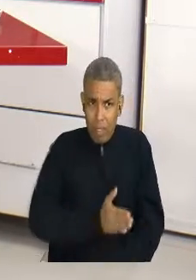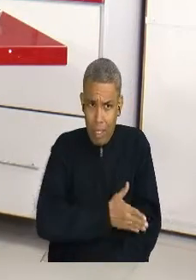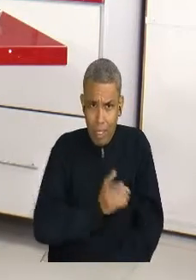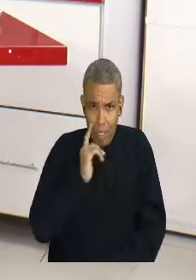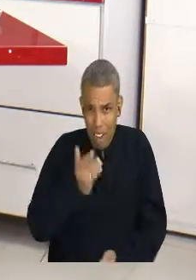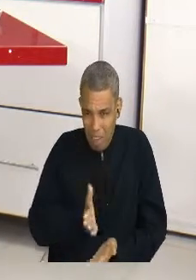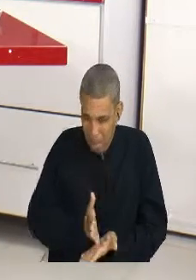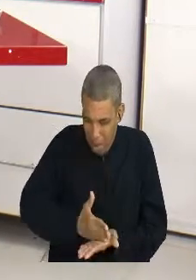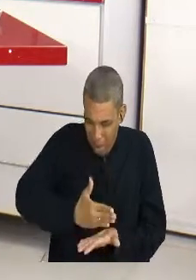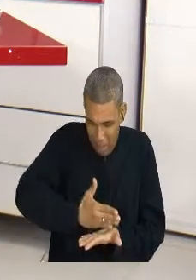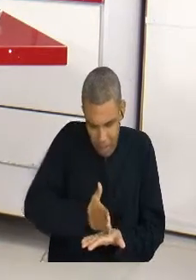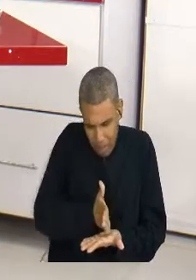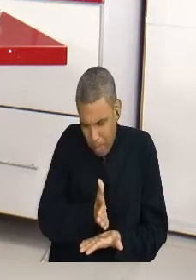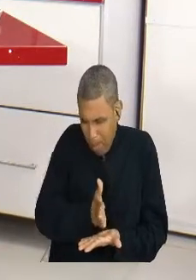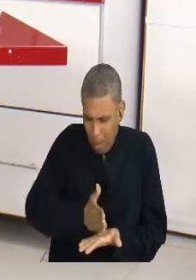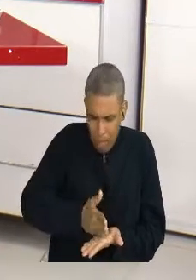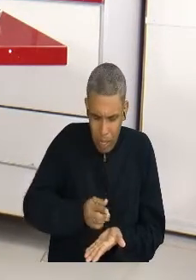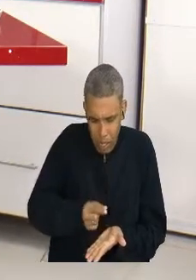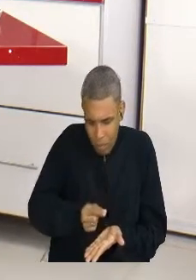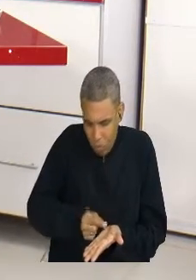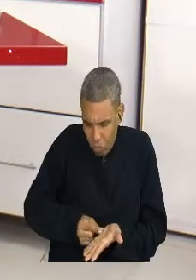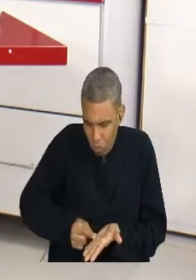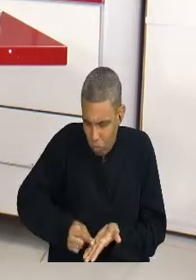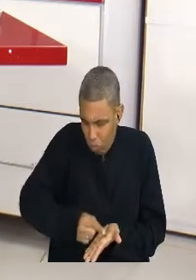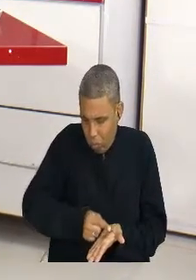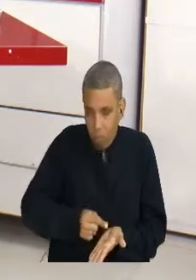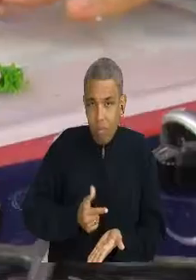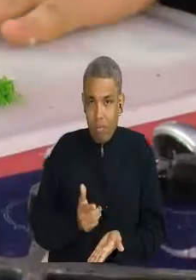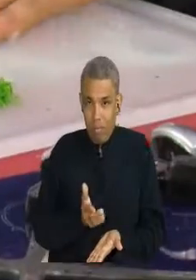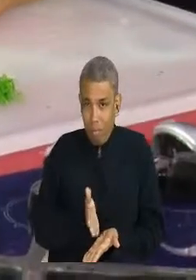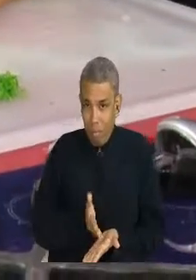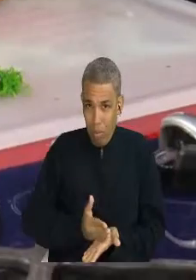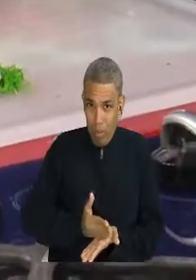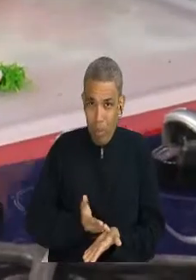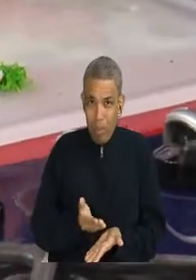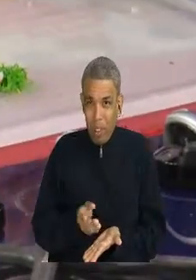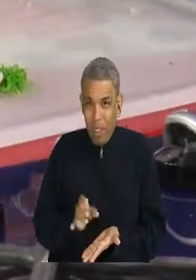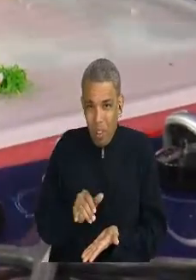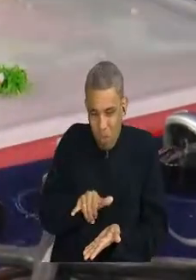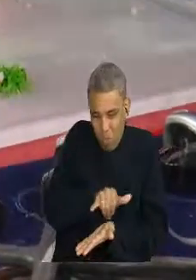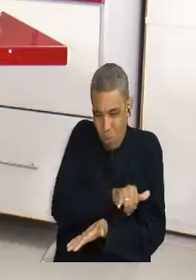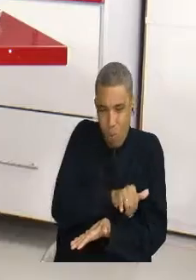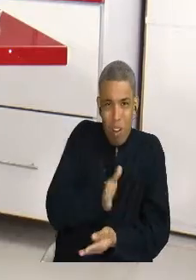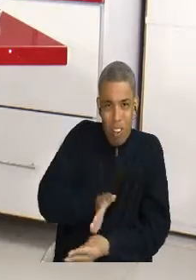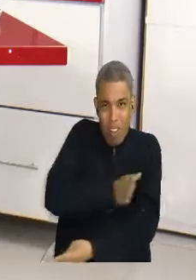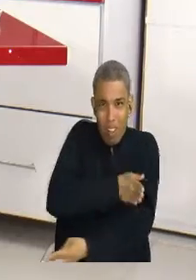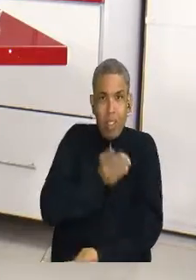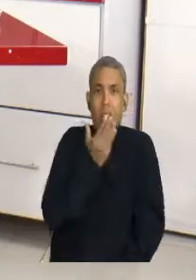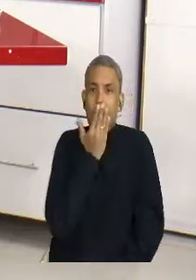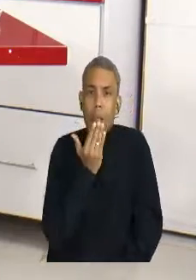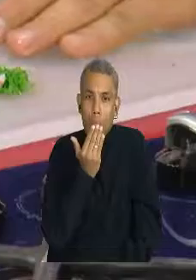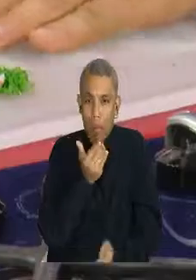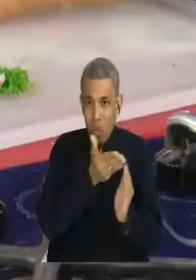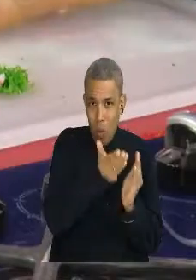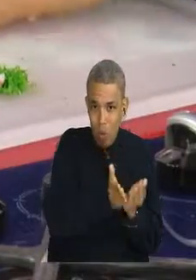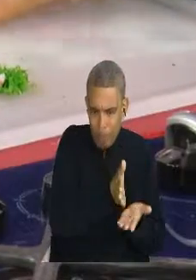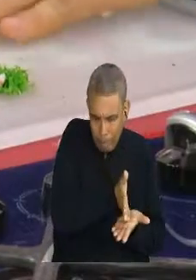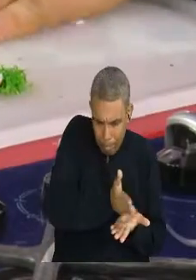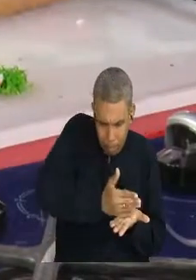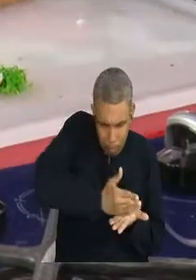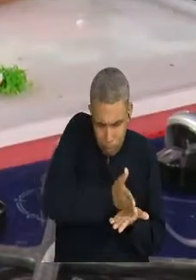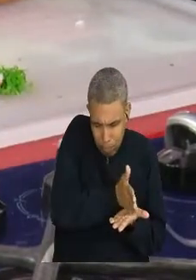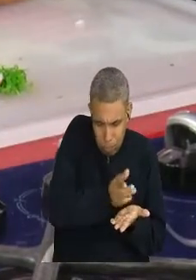picadito, unos trocitos muy bonitos, parecidos al mango, parecidos al aguacate, que es lo ideal, ¿ok? Entonces esto va a